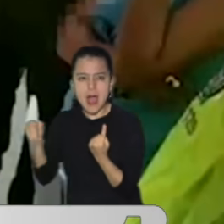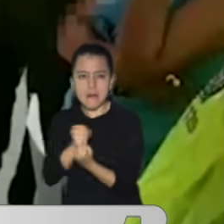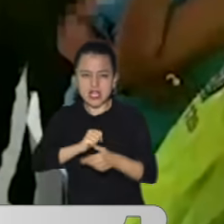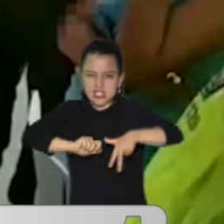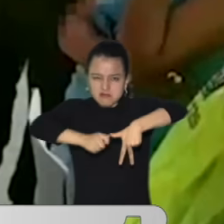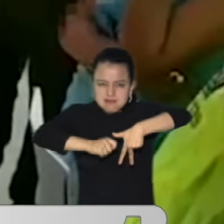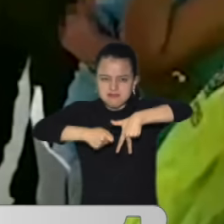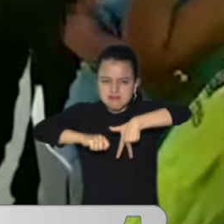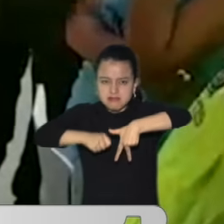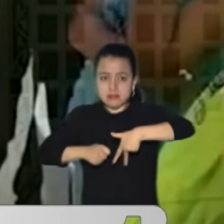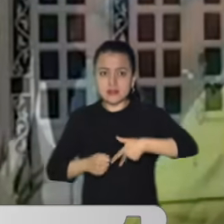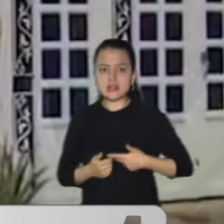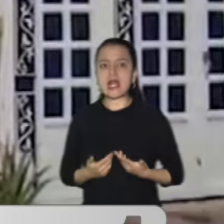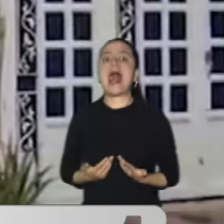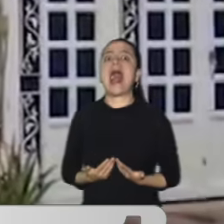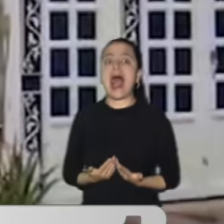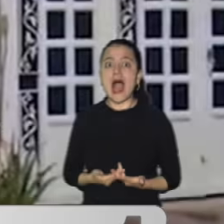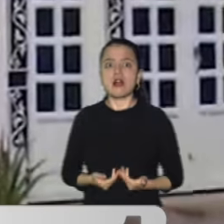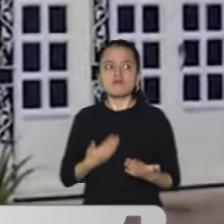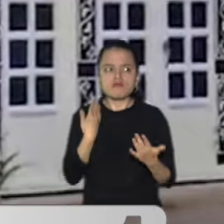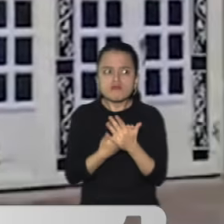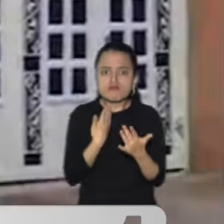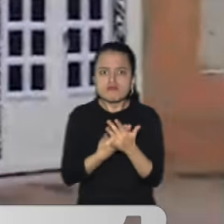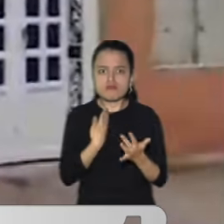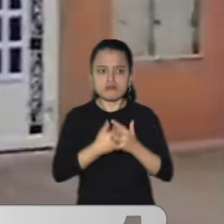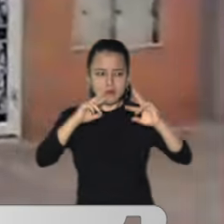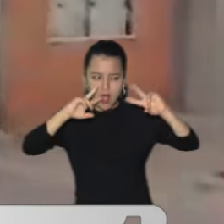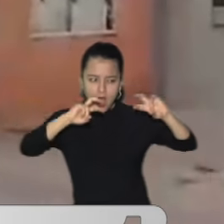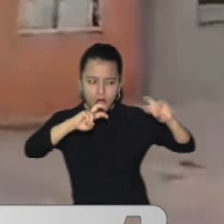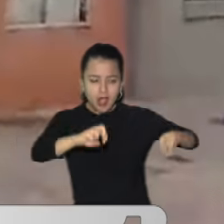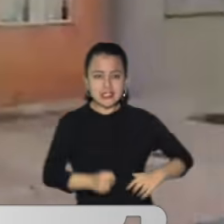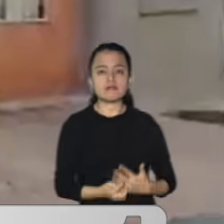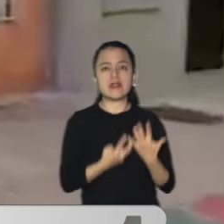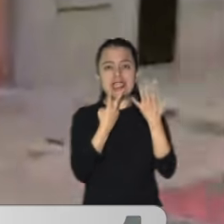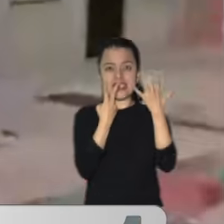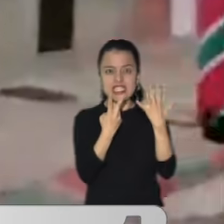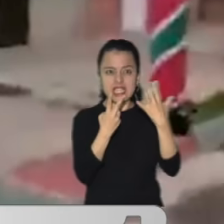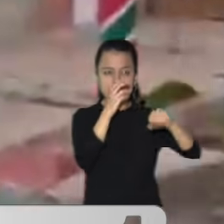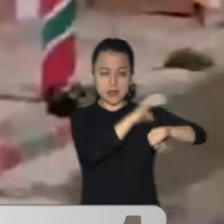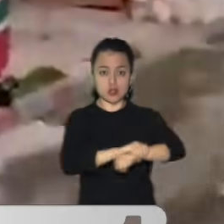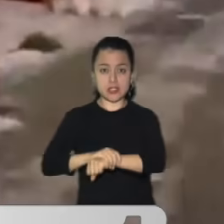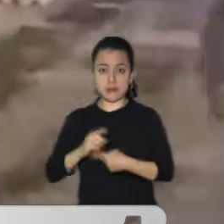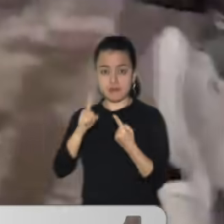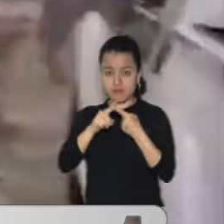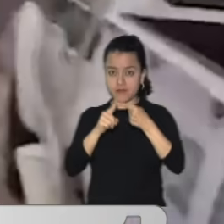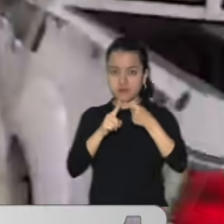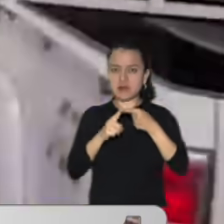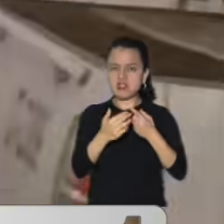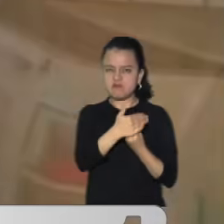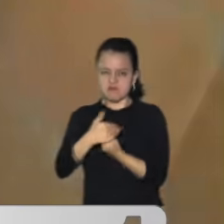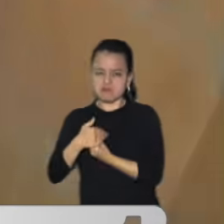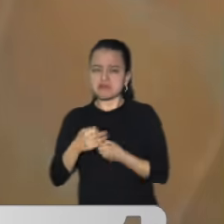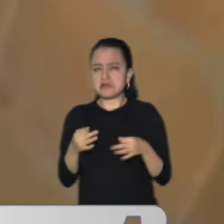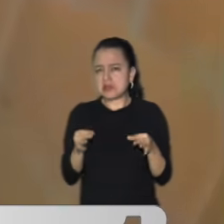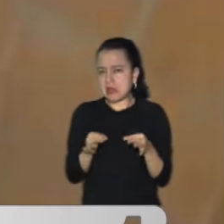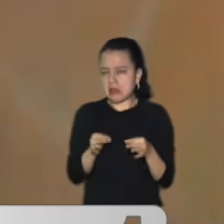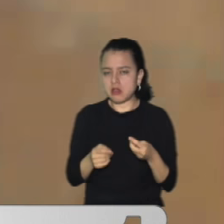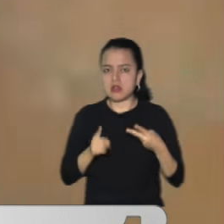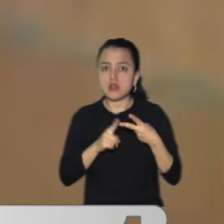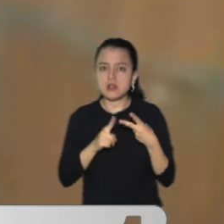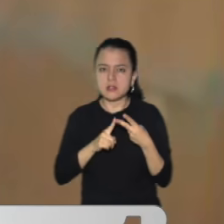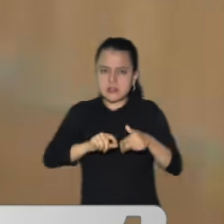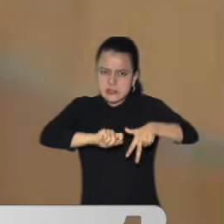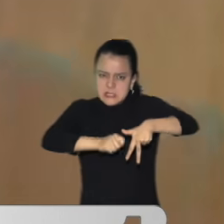en pantalla. Las autoridades les van a imputar los delitos de secuestro simple, tortura y hurto. Fueron capturados en